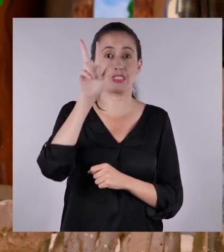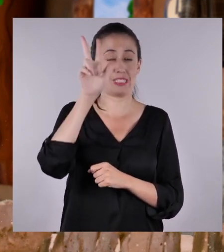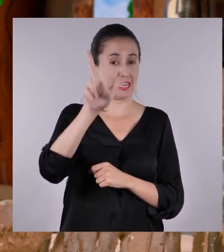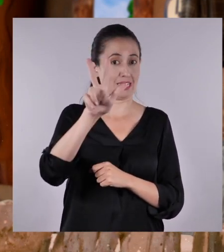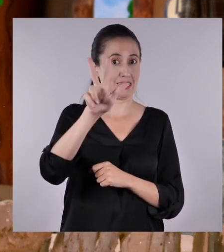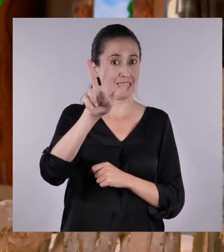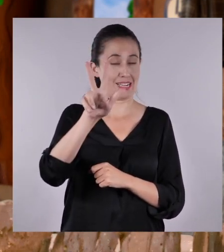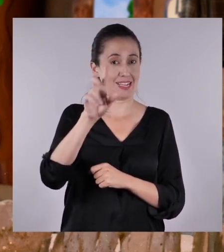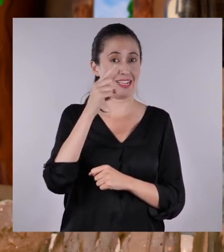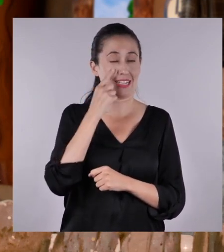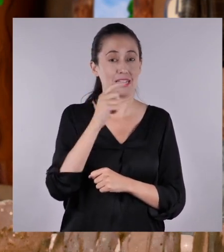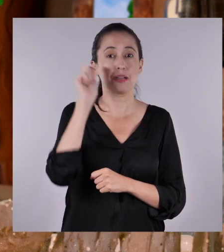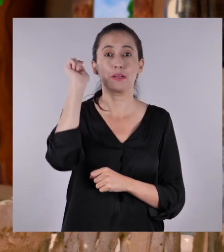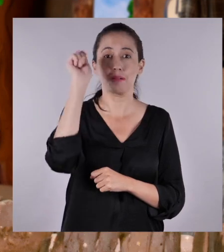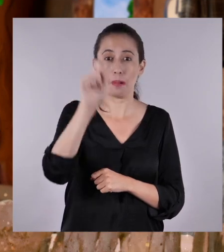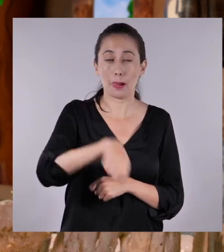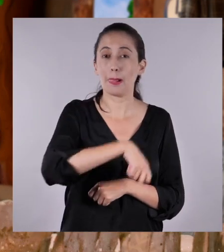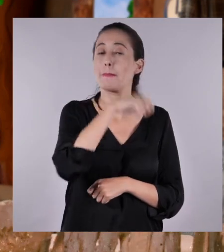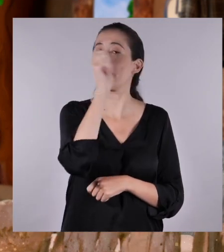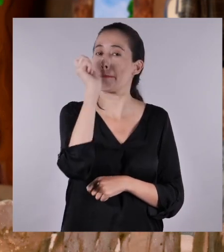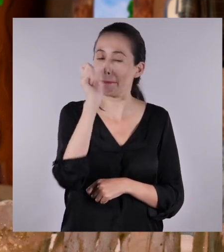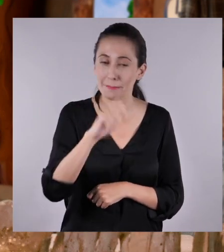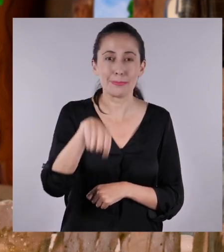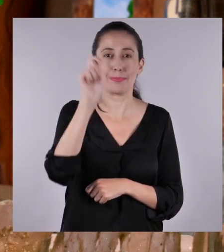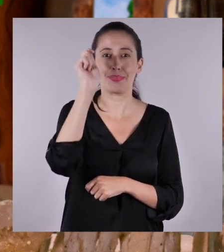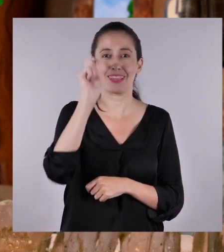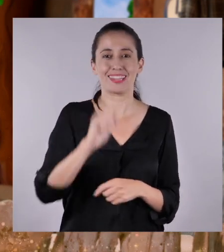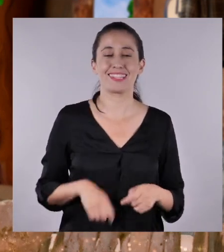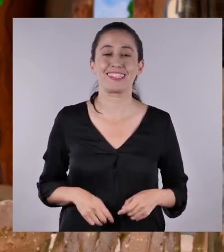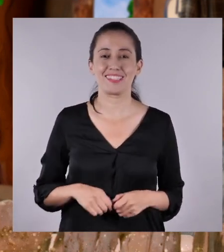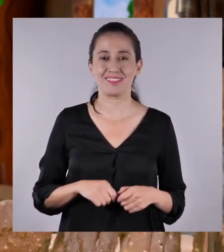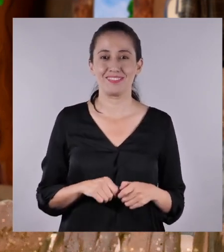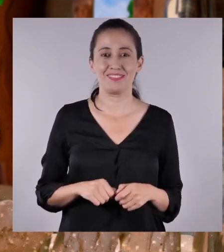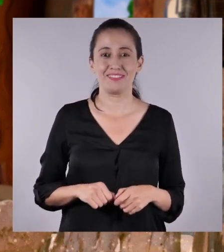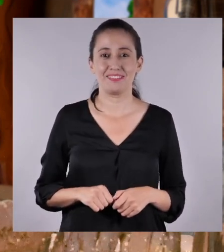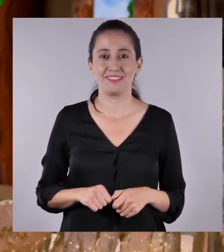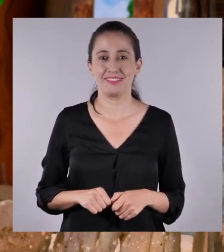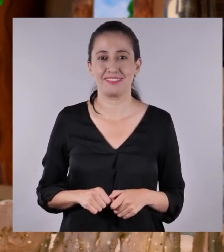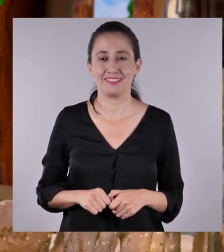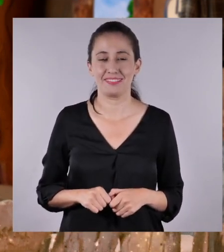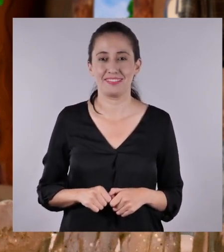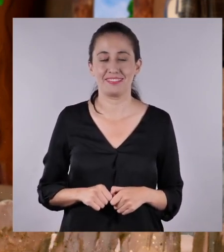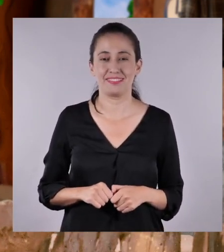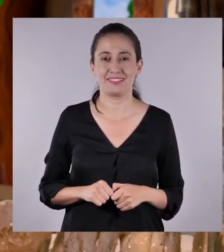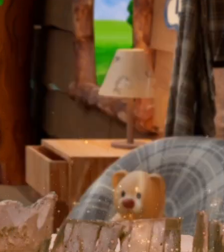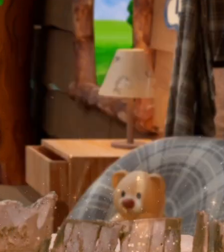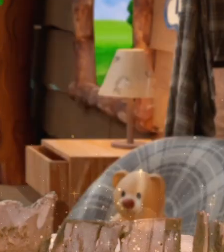a las dos, a las tres. ¡Mágicos prontos!